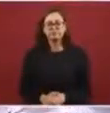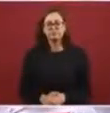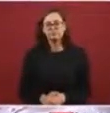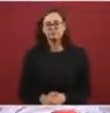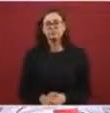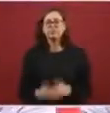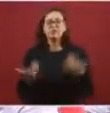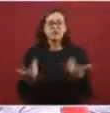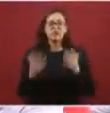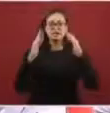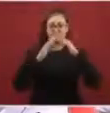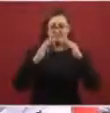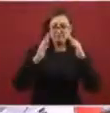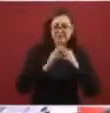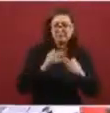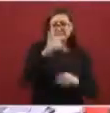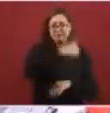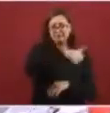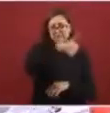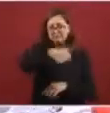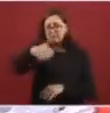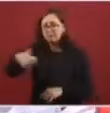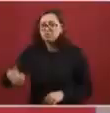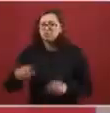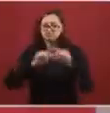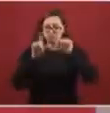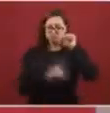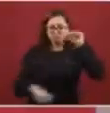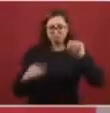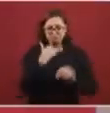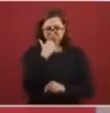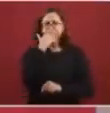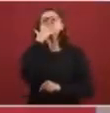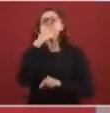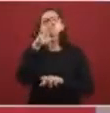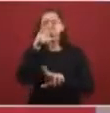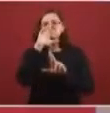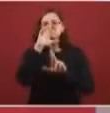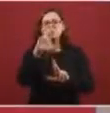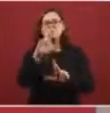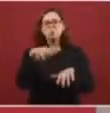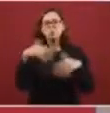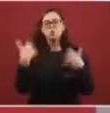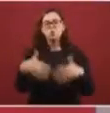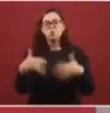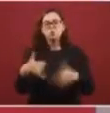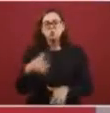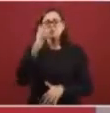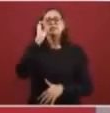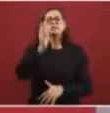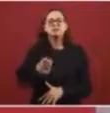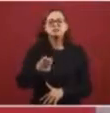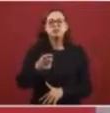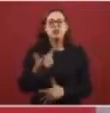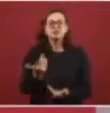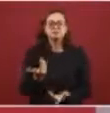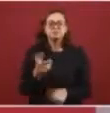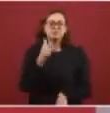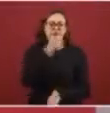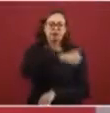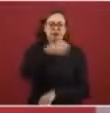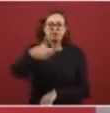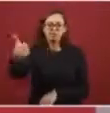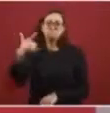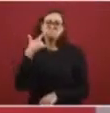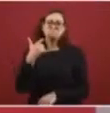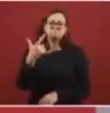cada casa, en cada hogar, en cada uno de ustedes, será la satisfacción de haber logrado lo mejor de ustedes mismos.